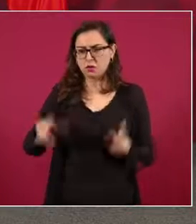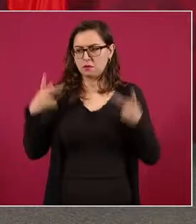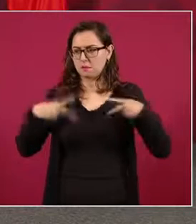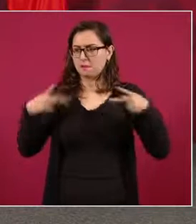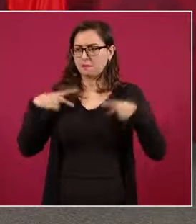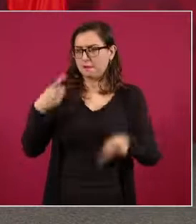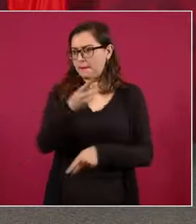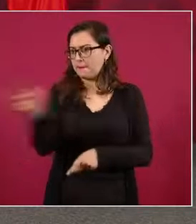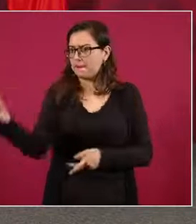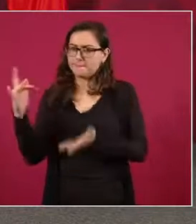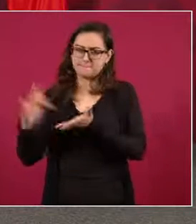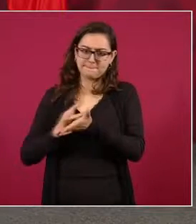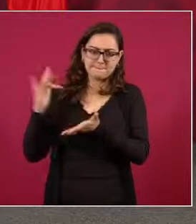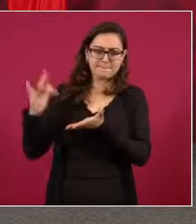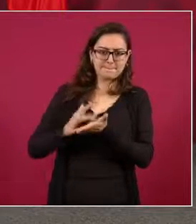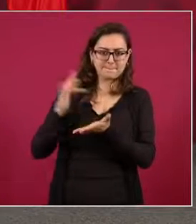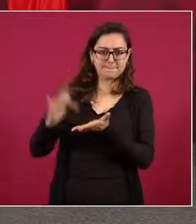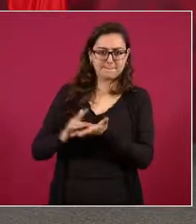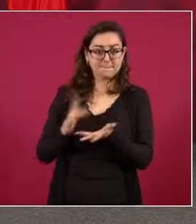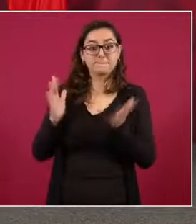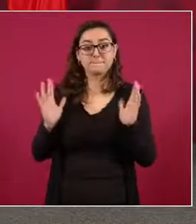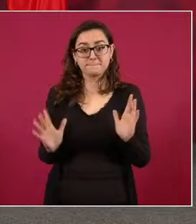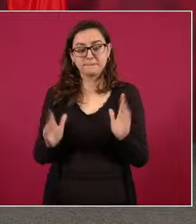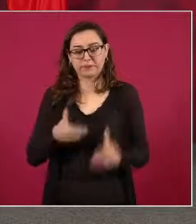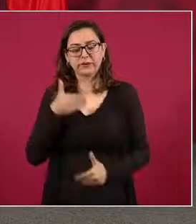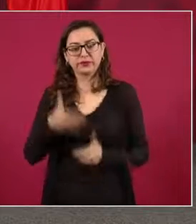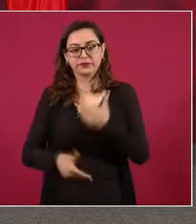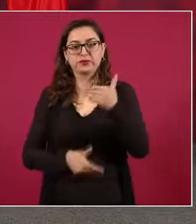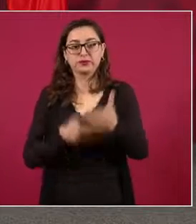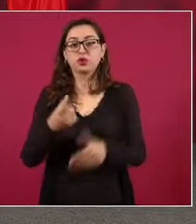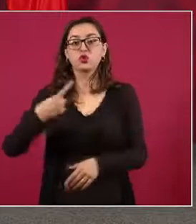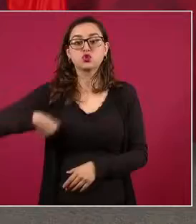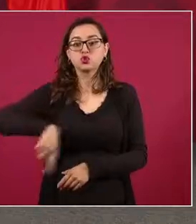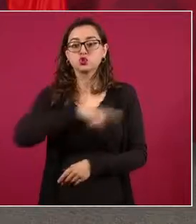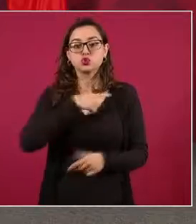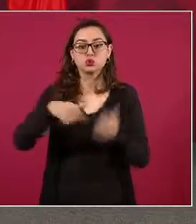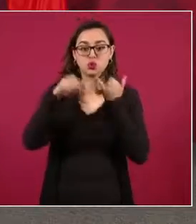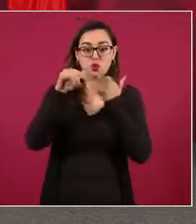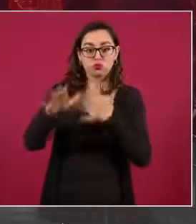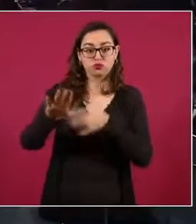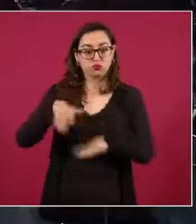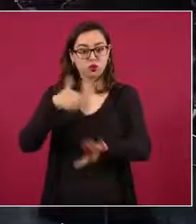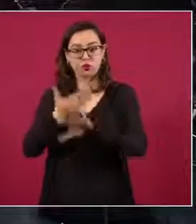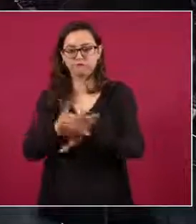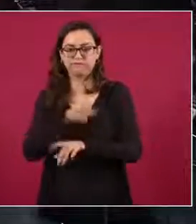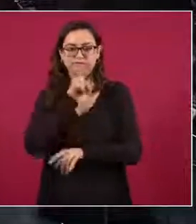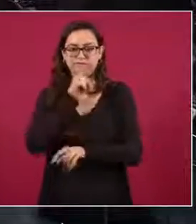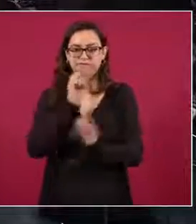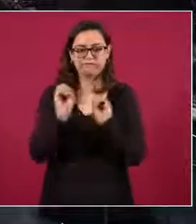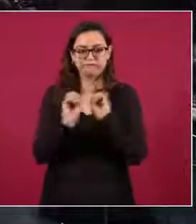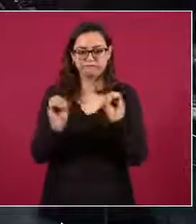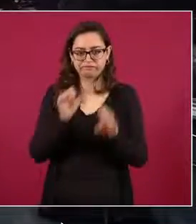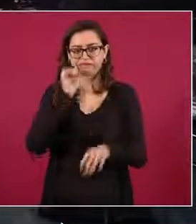apoyándonos bastante. Y no vamos nosotros a traicionar al pueblo. Bueno, vámonos.